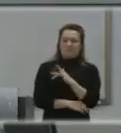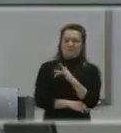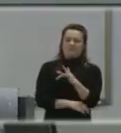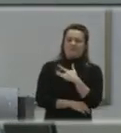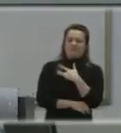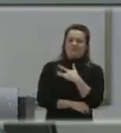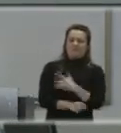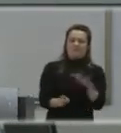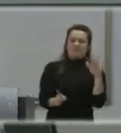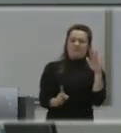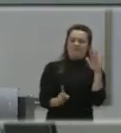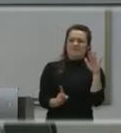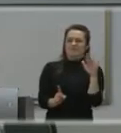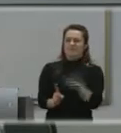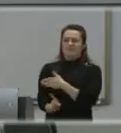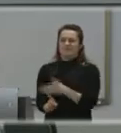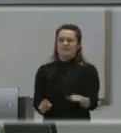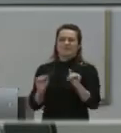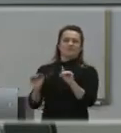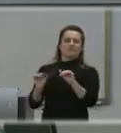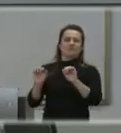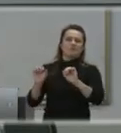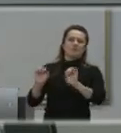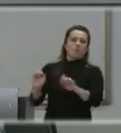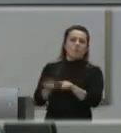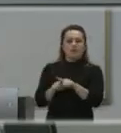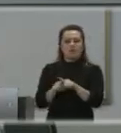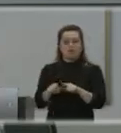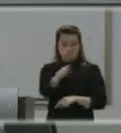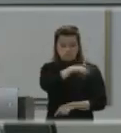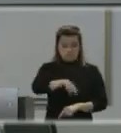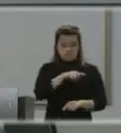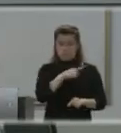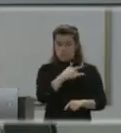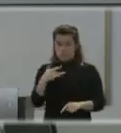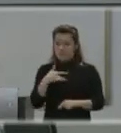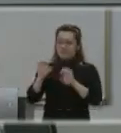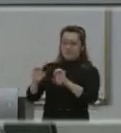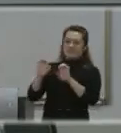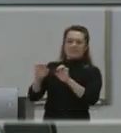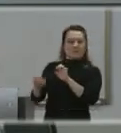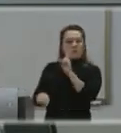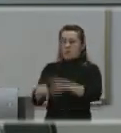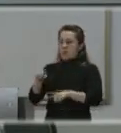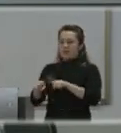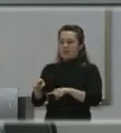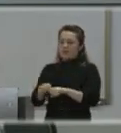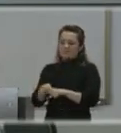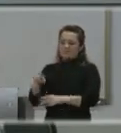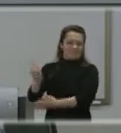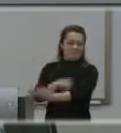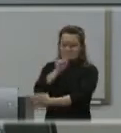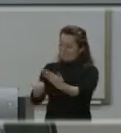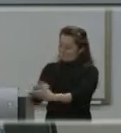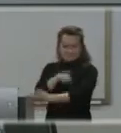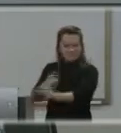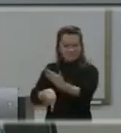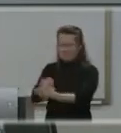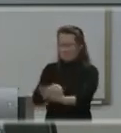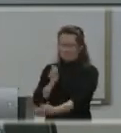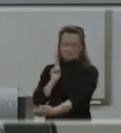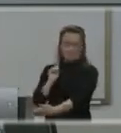que muchas veces ocasiona que la respuesta, digamos, desde el sistema de salud esté totalmente ligada al estigma y mucho más